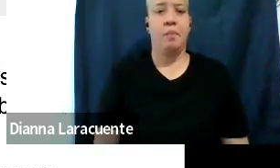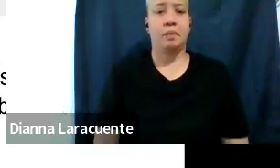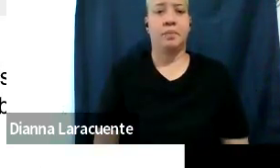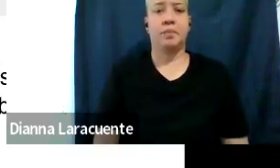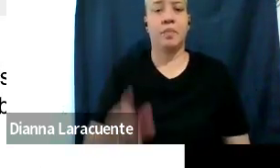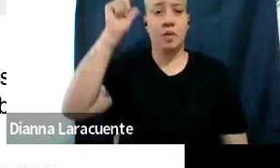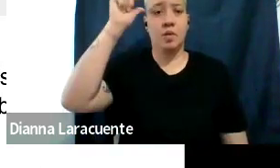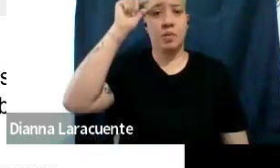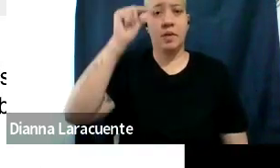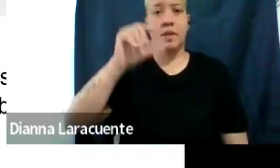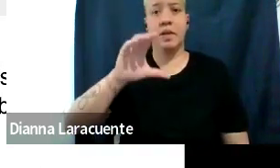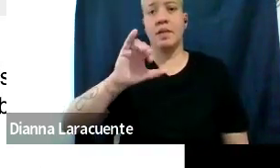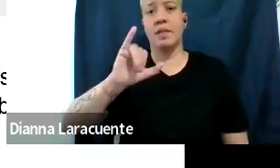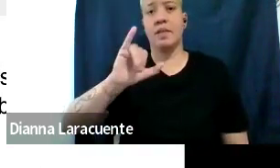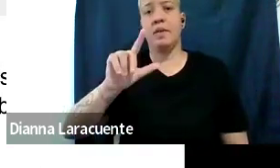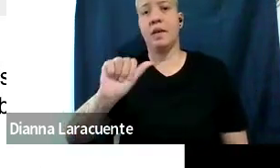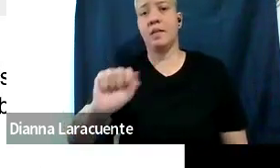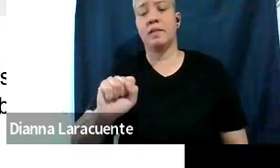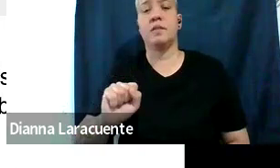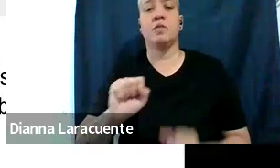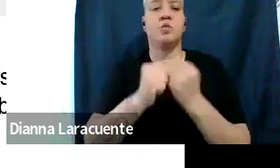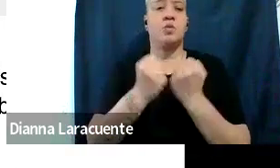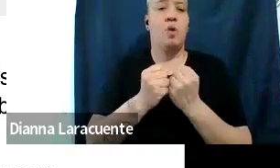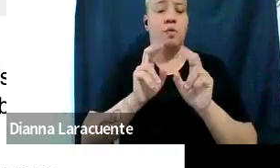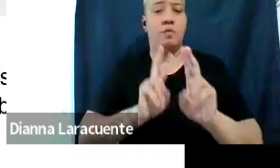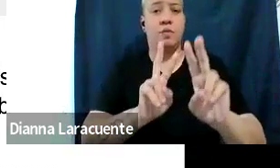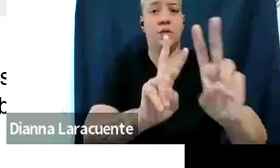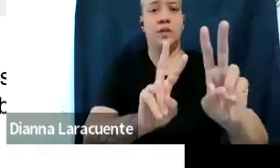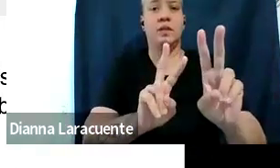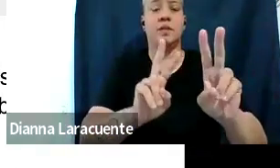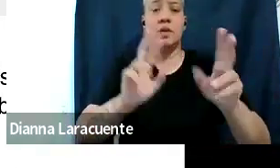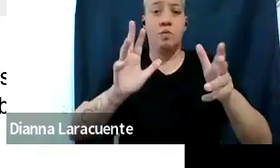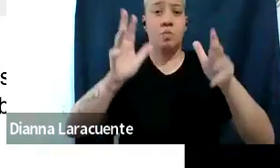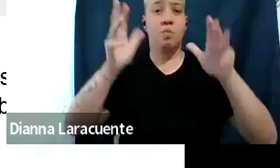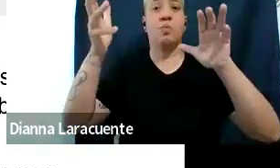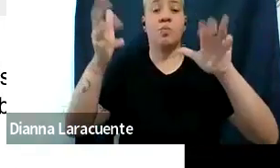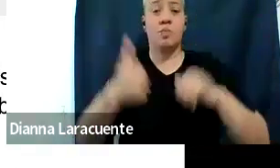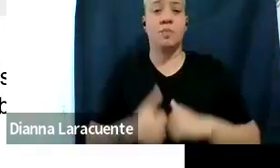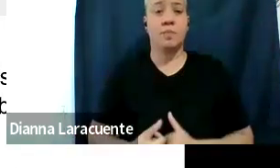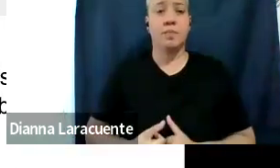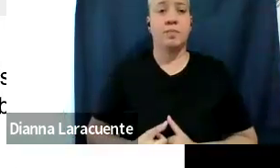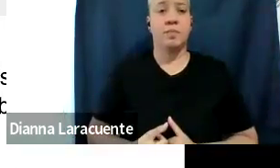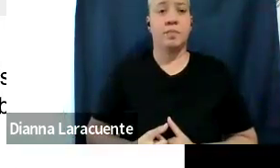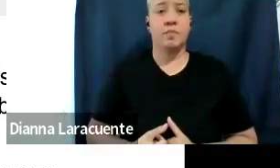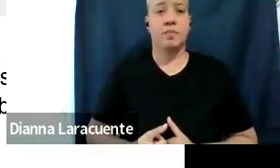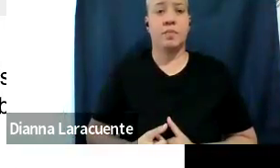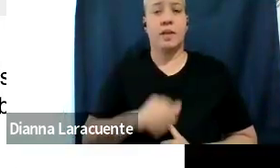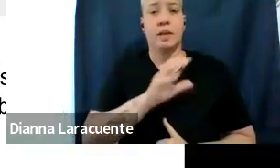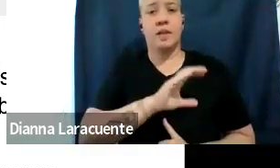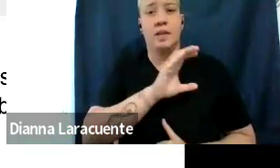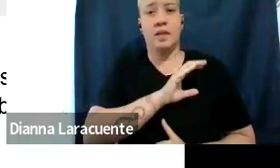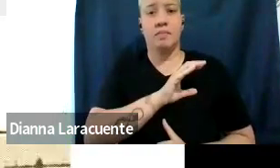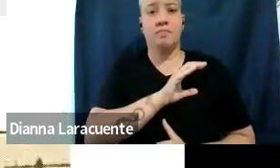gubernamentales, cívicas y sociales. Sus funerales tuvieron carácter de apoteosis. El cadáver